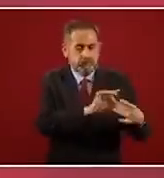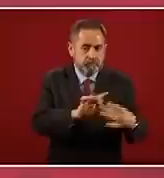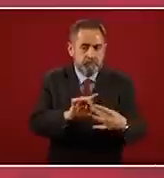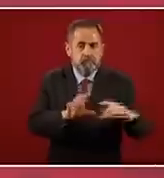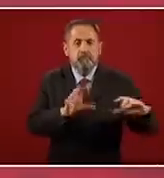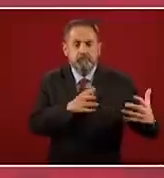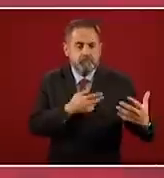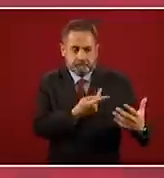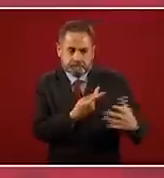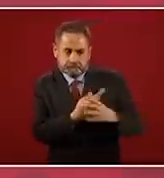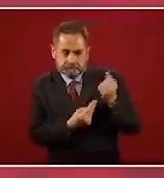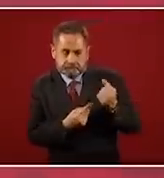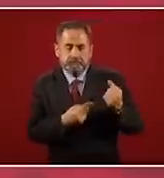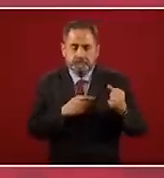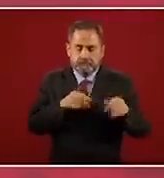privado,